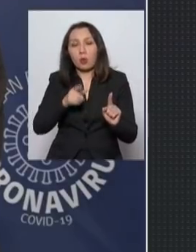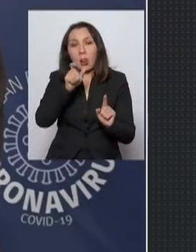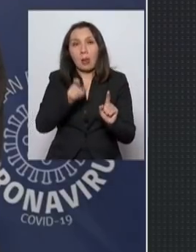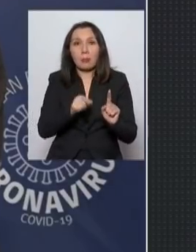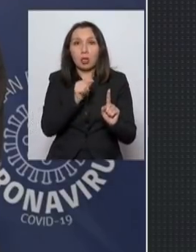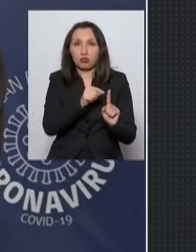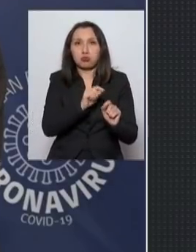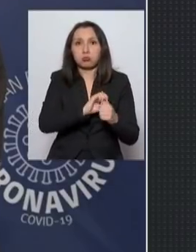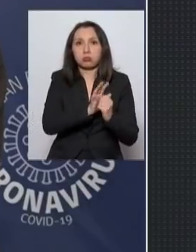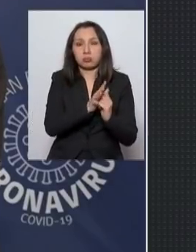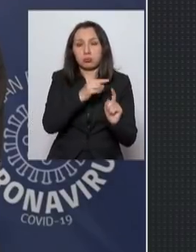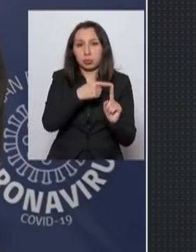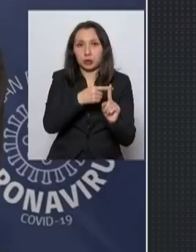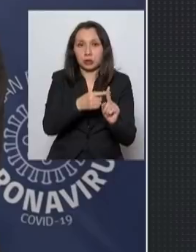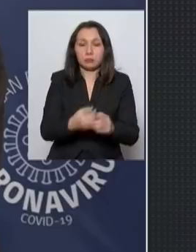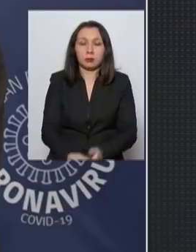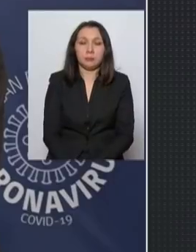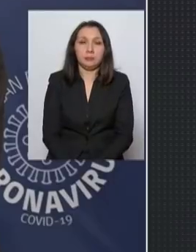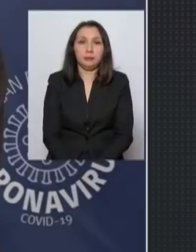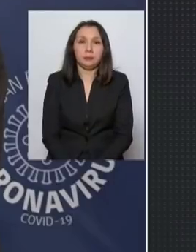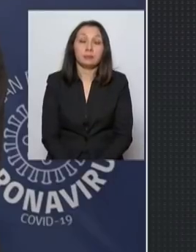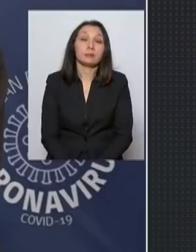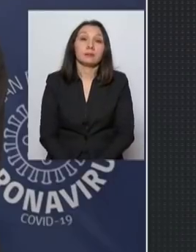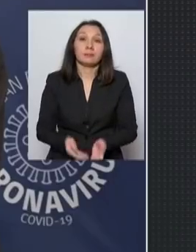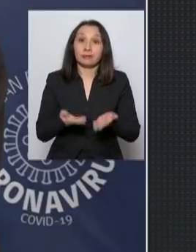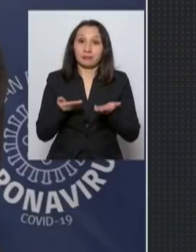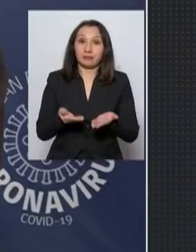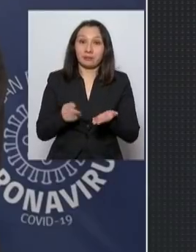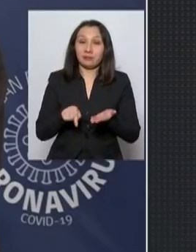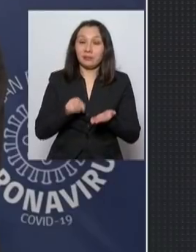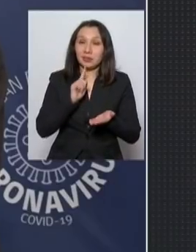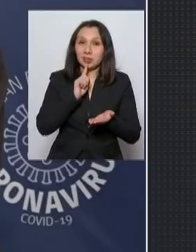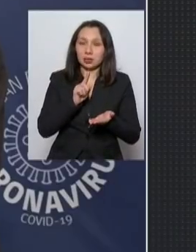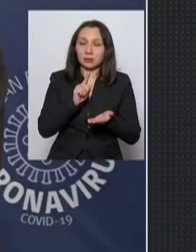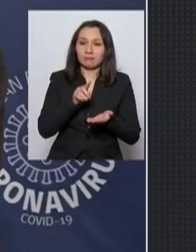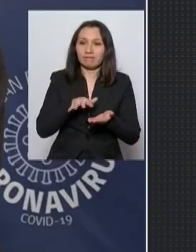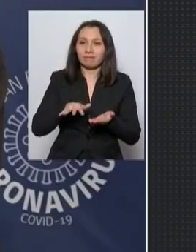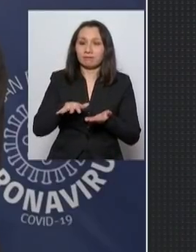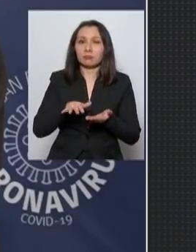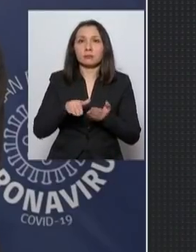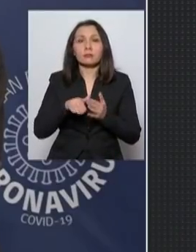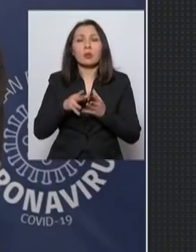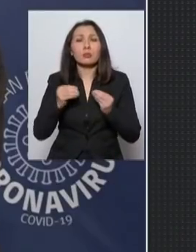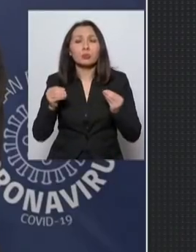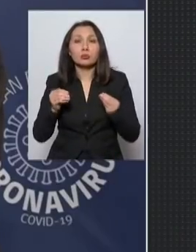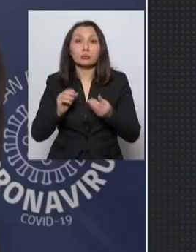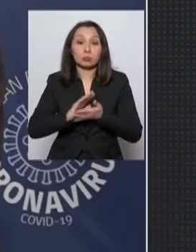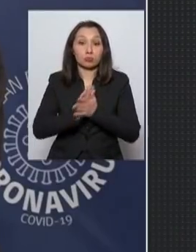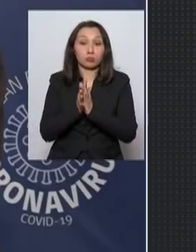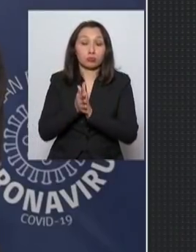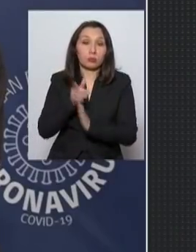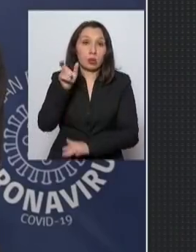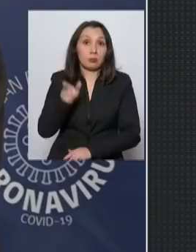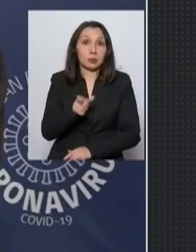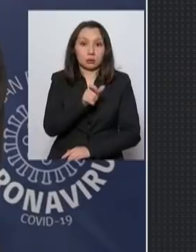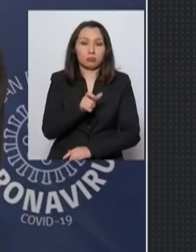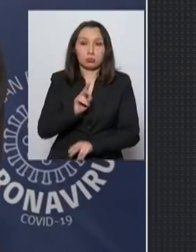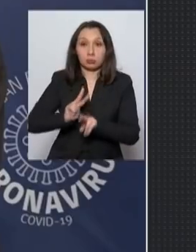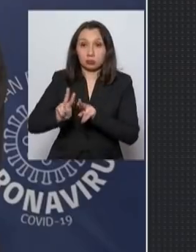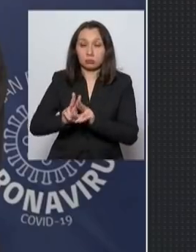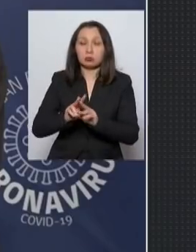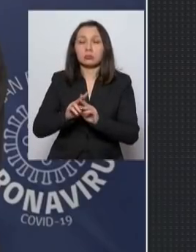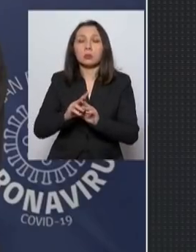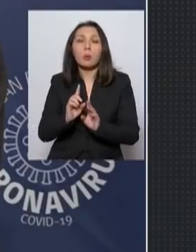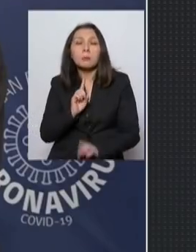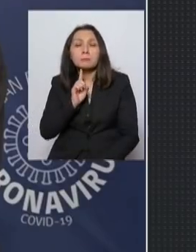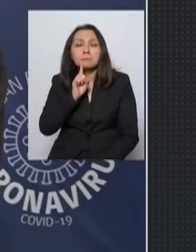que ha sido positiva. Aquí hay una condición copulativa, y es que toda persona a la que se hace un